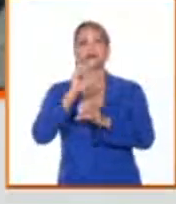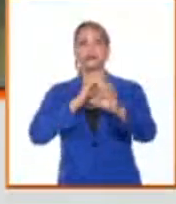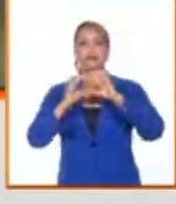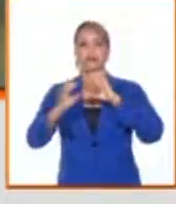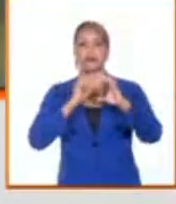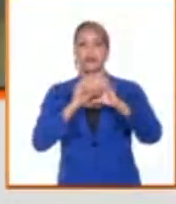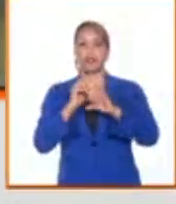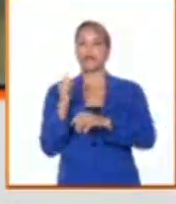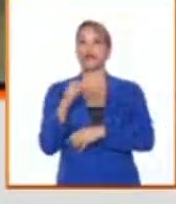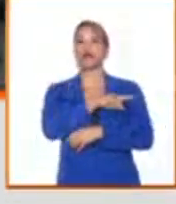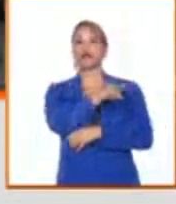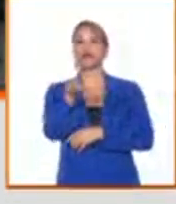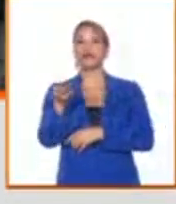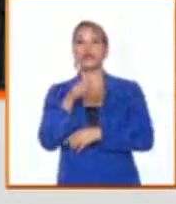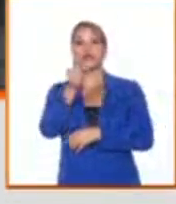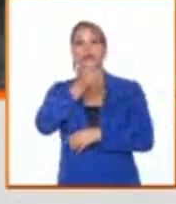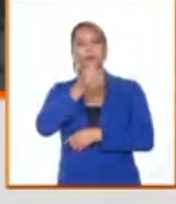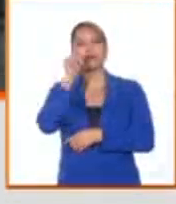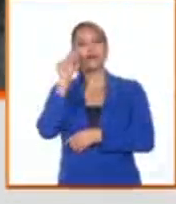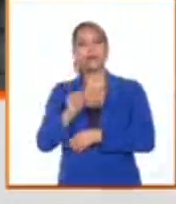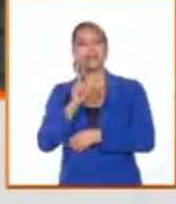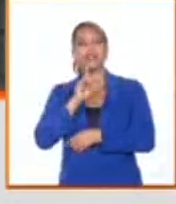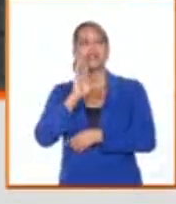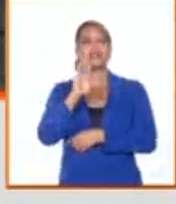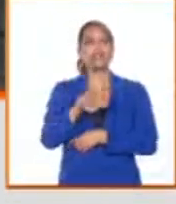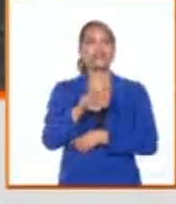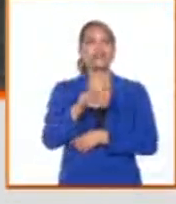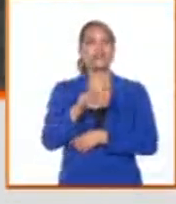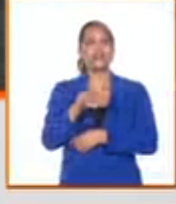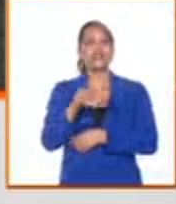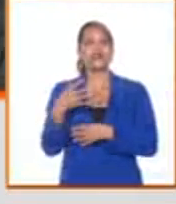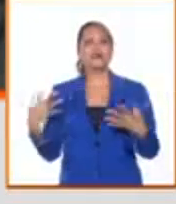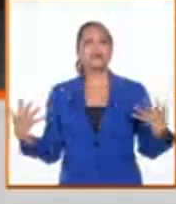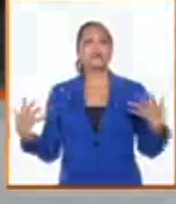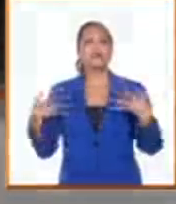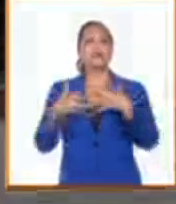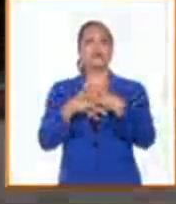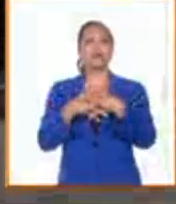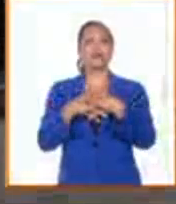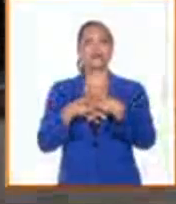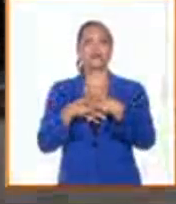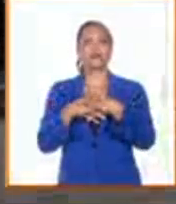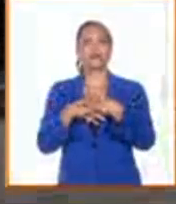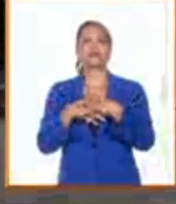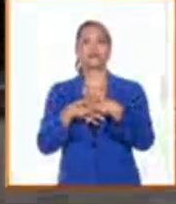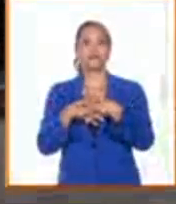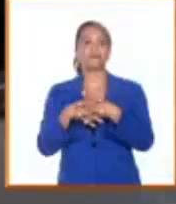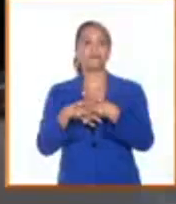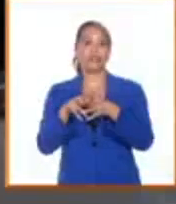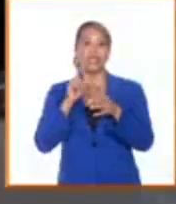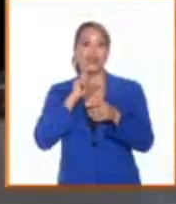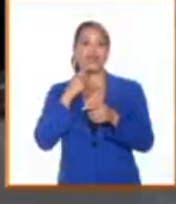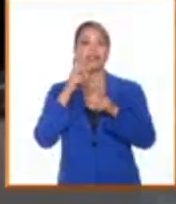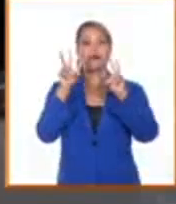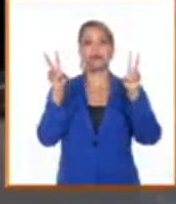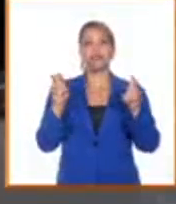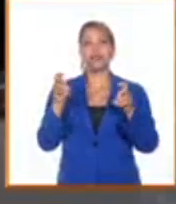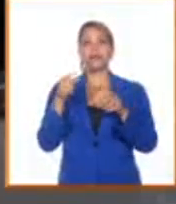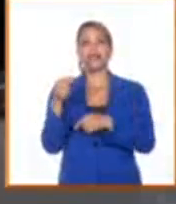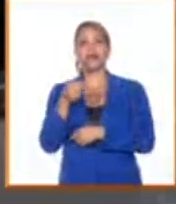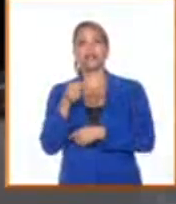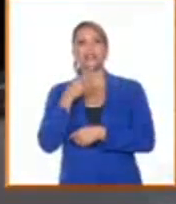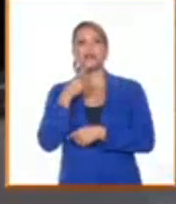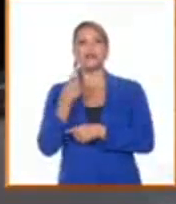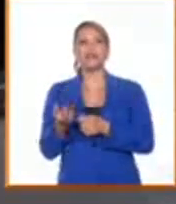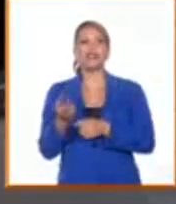los periodistas, ustedes lo llaman la fuente, y que ha sido tan llevado y tan traído este tema de que la negativa de la fuente